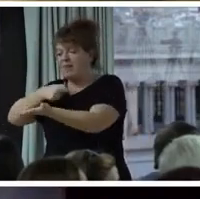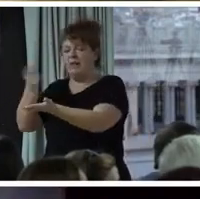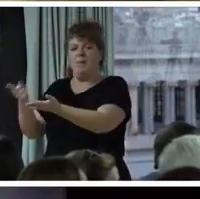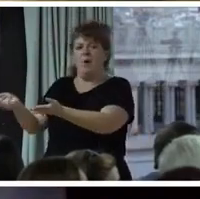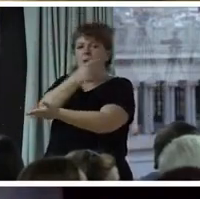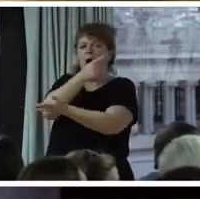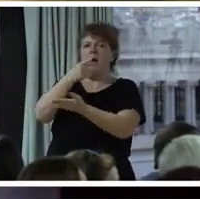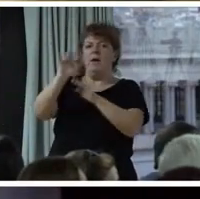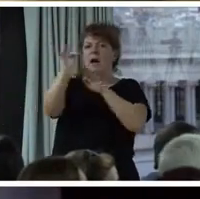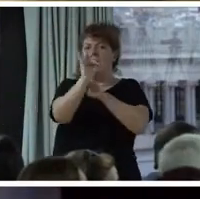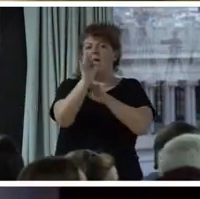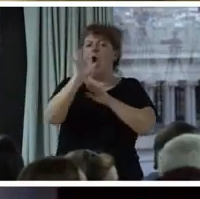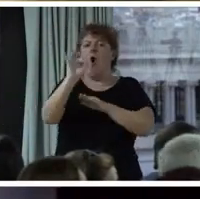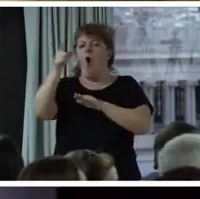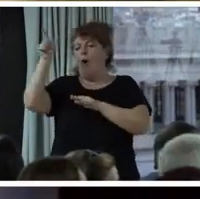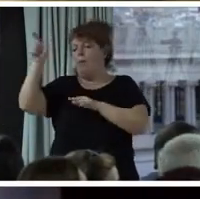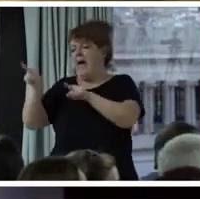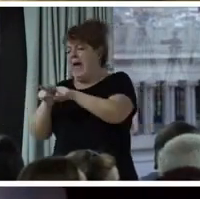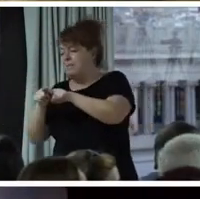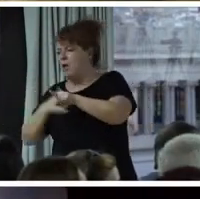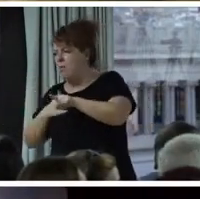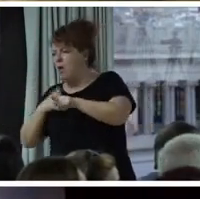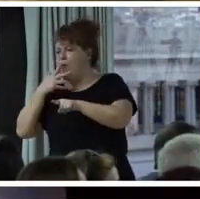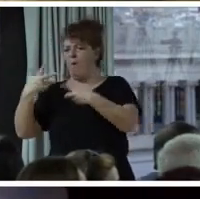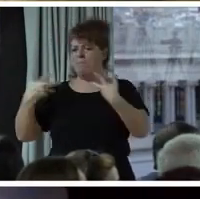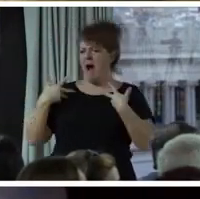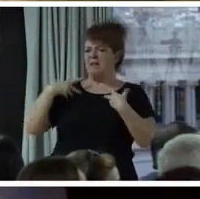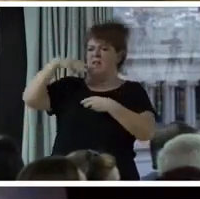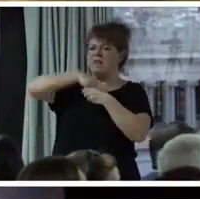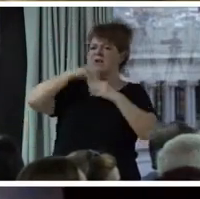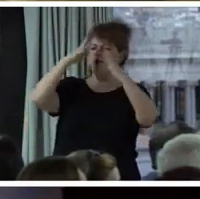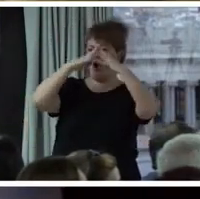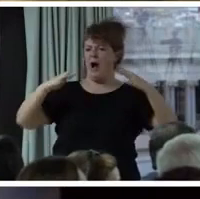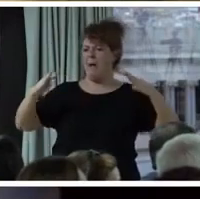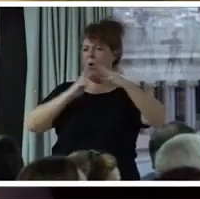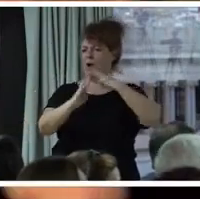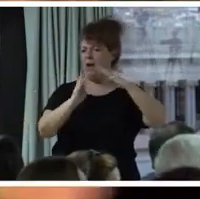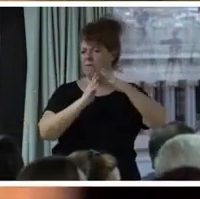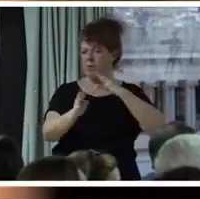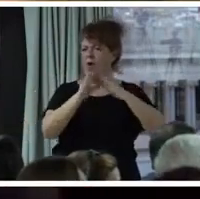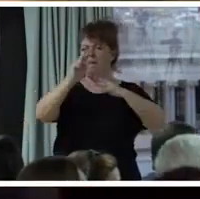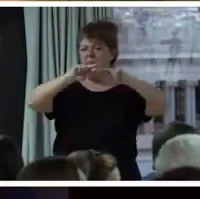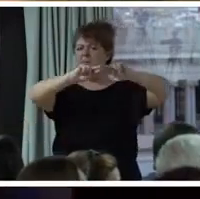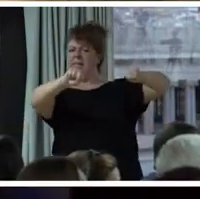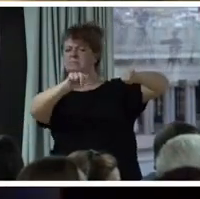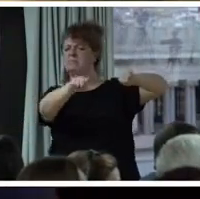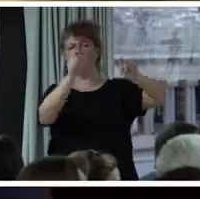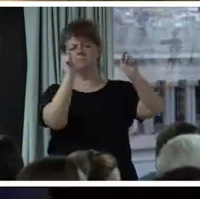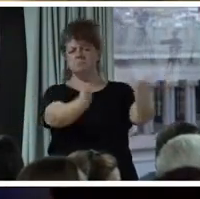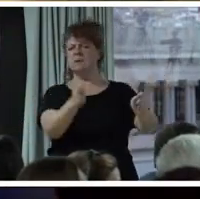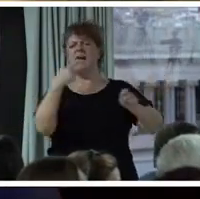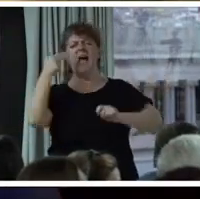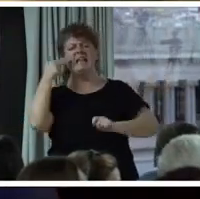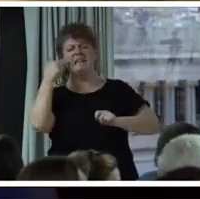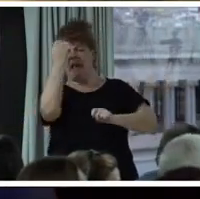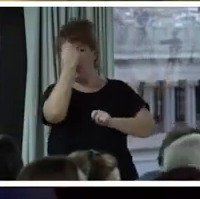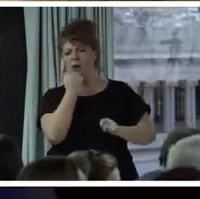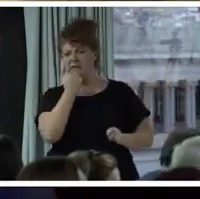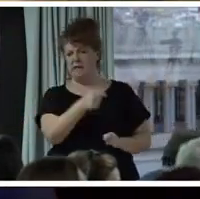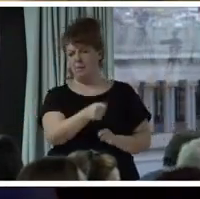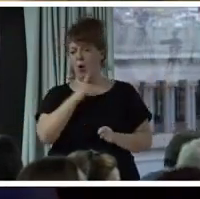aclamado como mártir en el campo de refugiados pero etiquetado como terrorista por el ejército